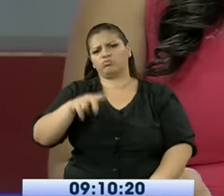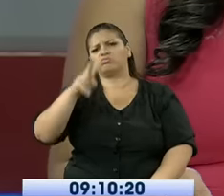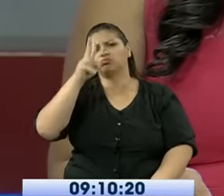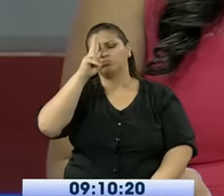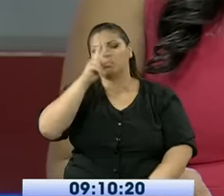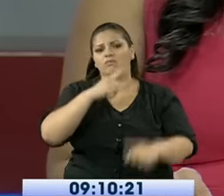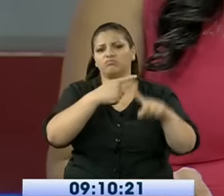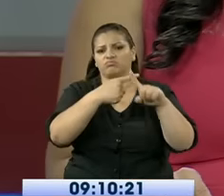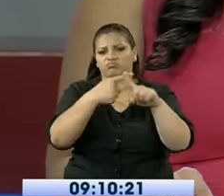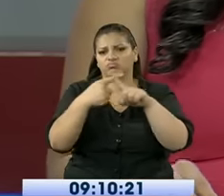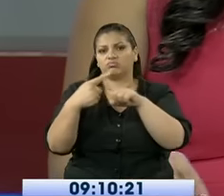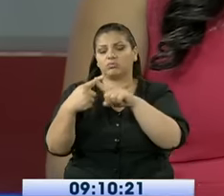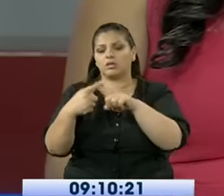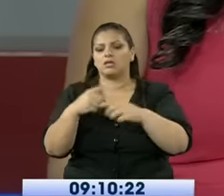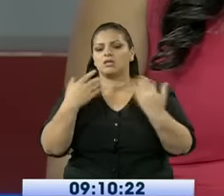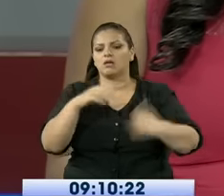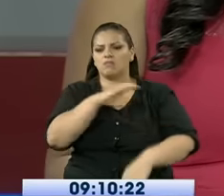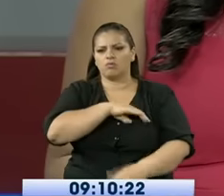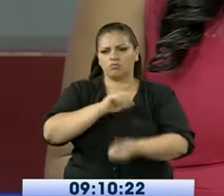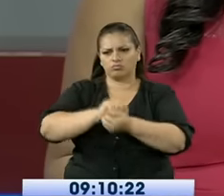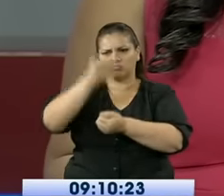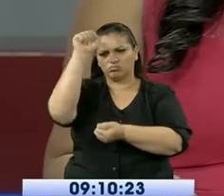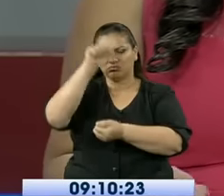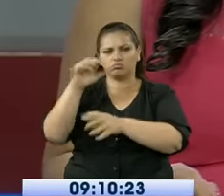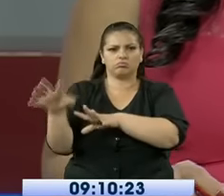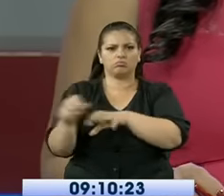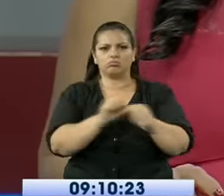Oro. Tres personas fueron detenidas.